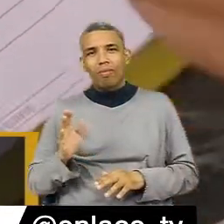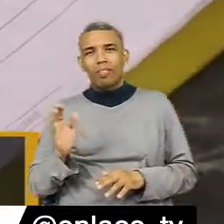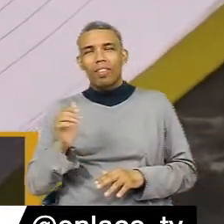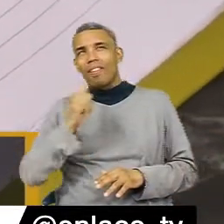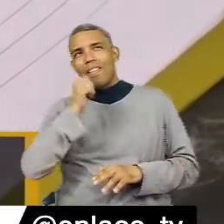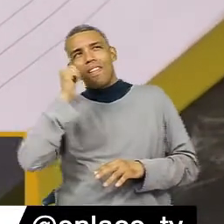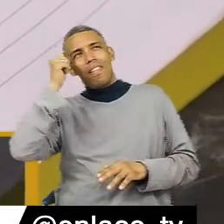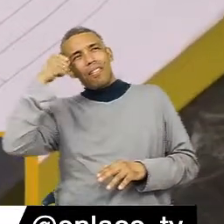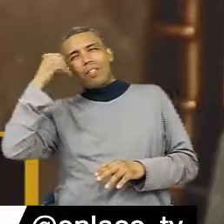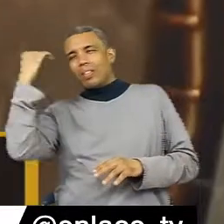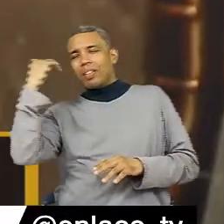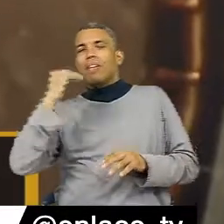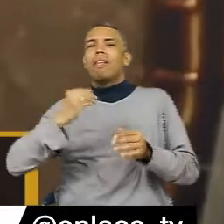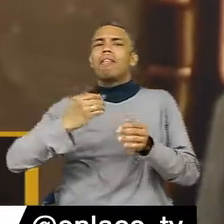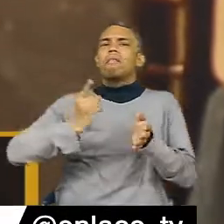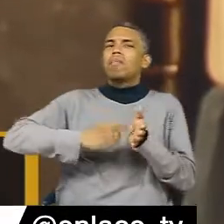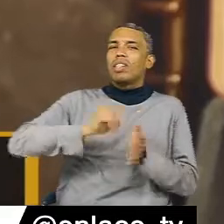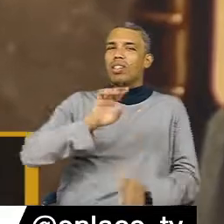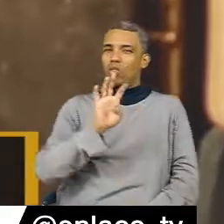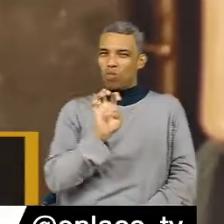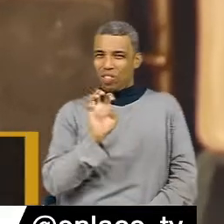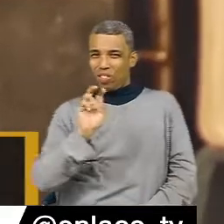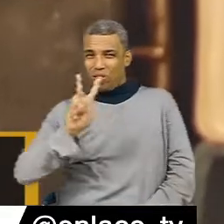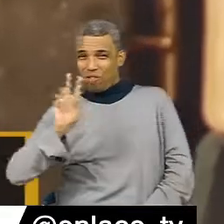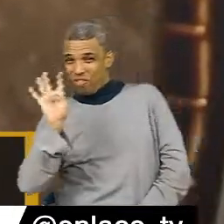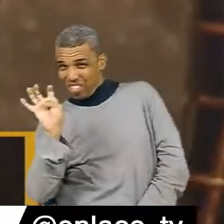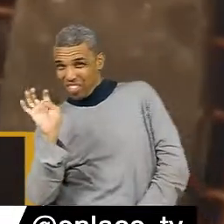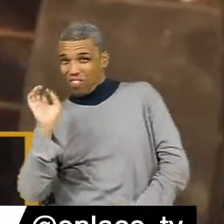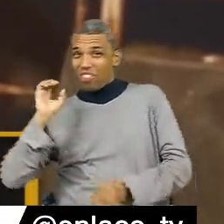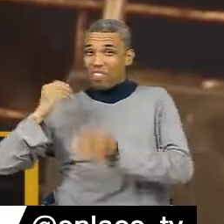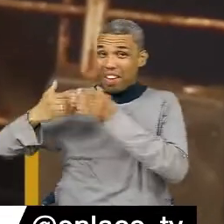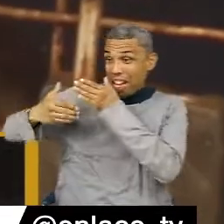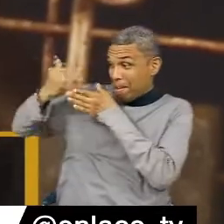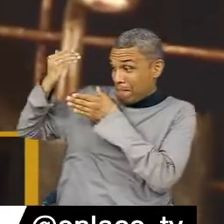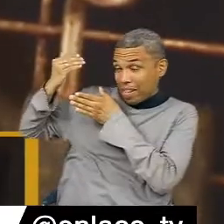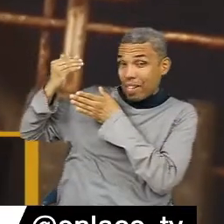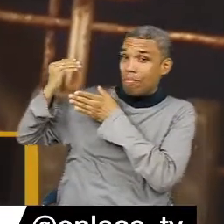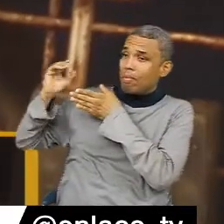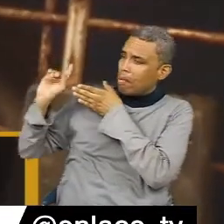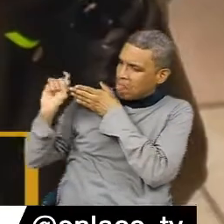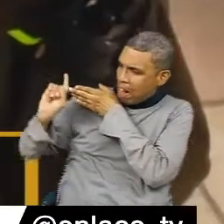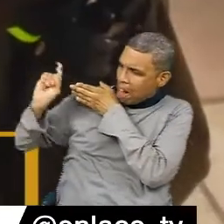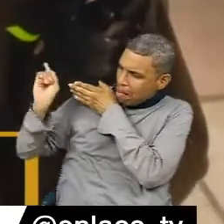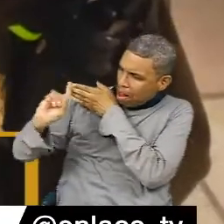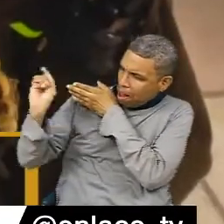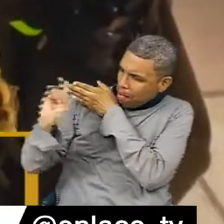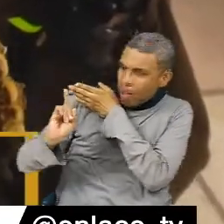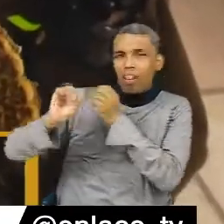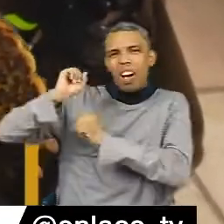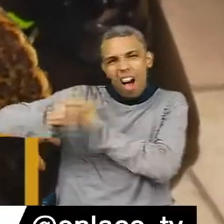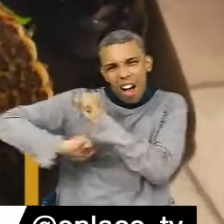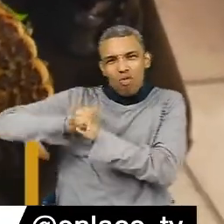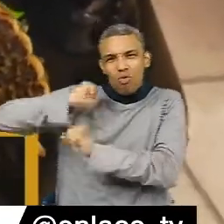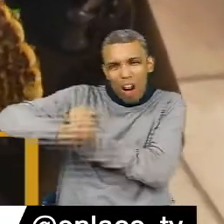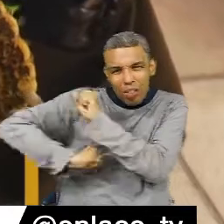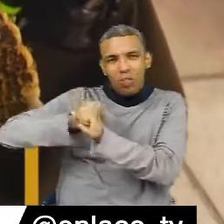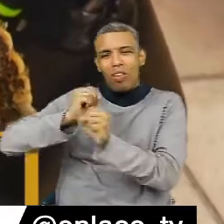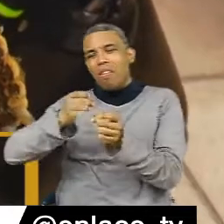Desde 1929 esta fecha se ha venido conmemorando y cada día ha cogiendo más fuerza, teniendo en cuenta que las